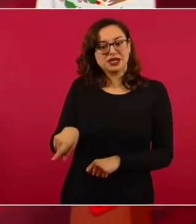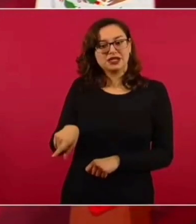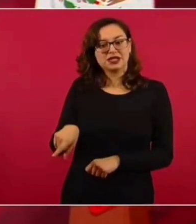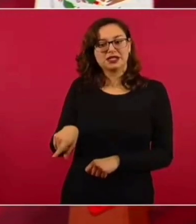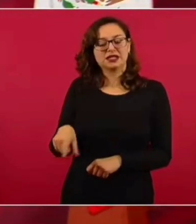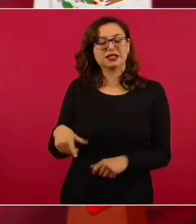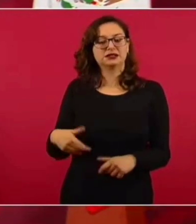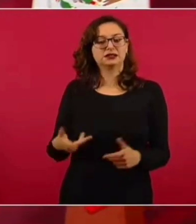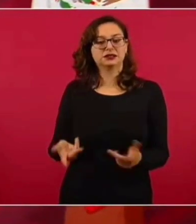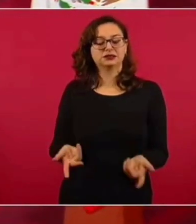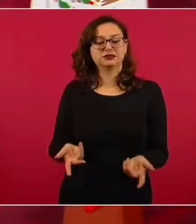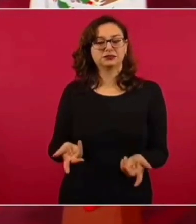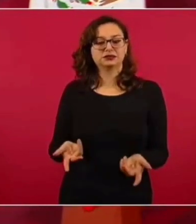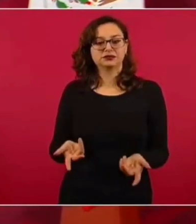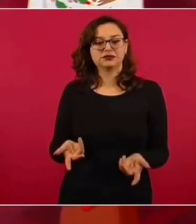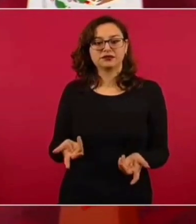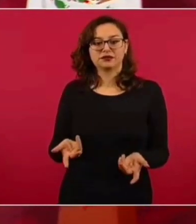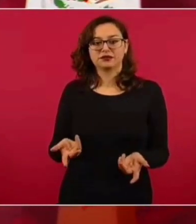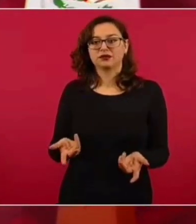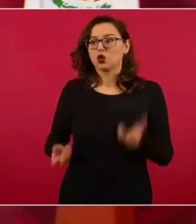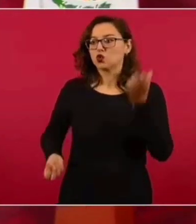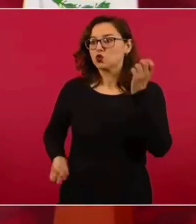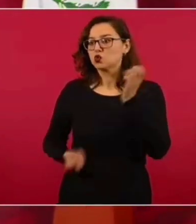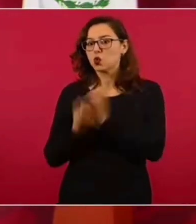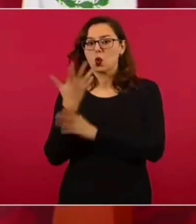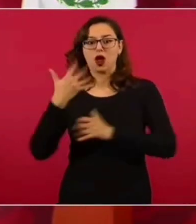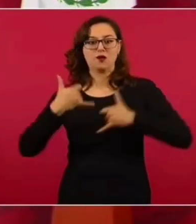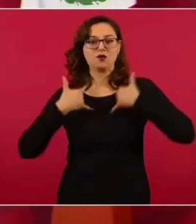un aire fresco,